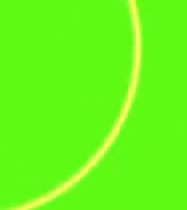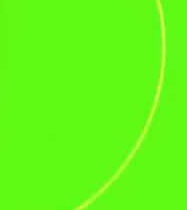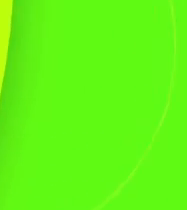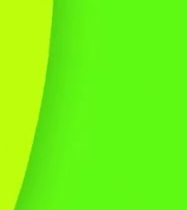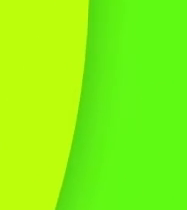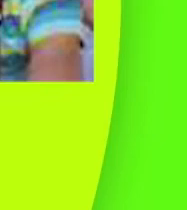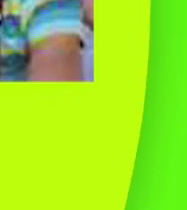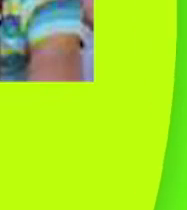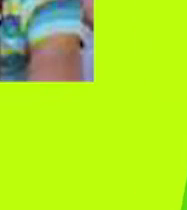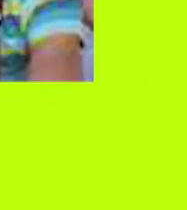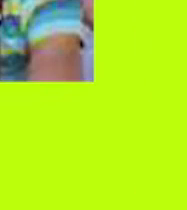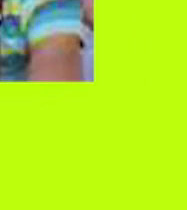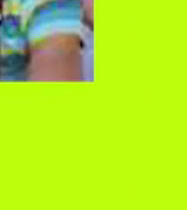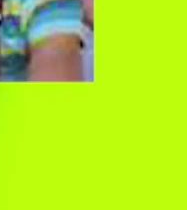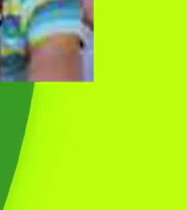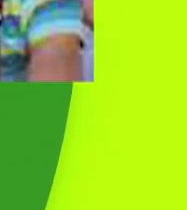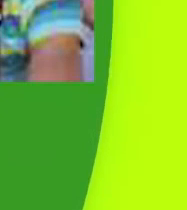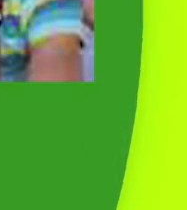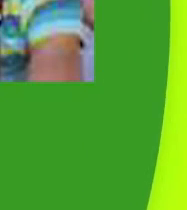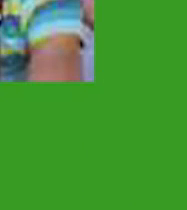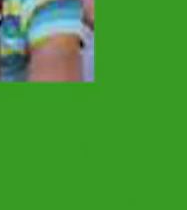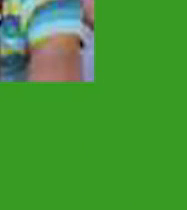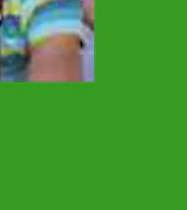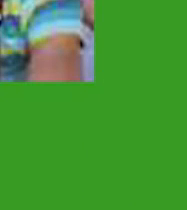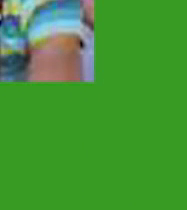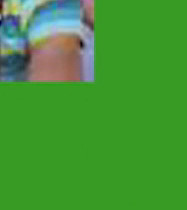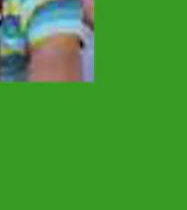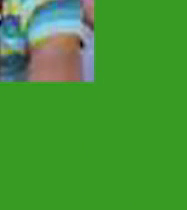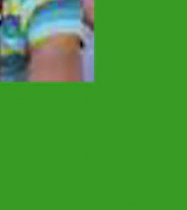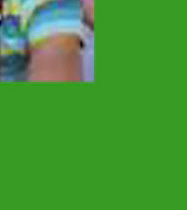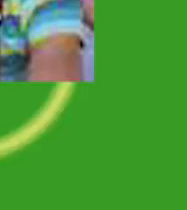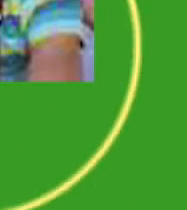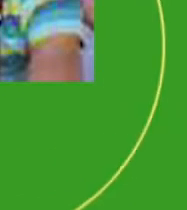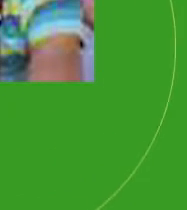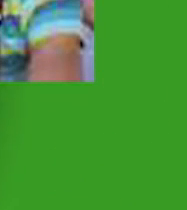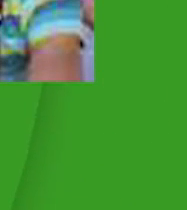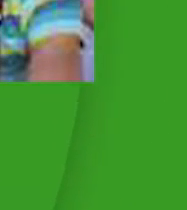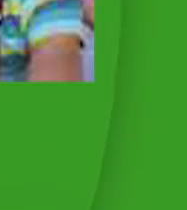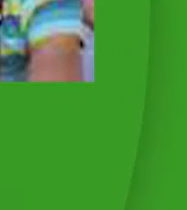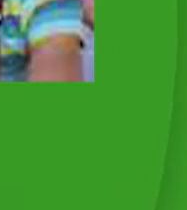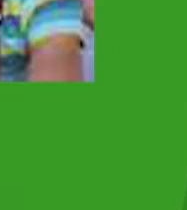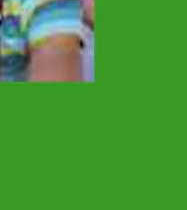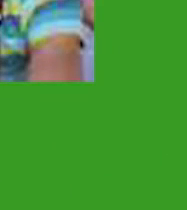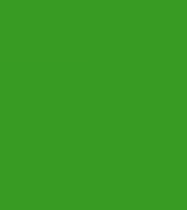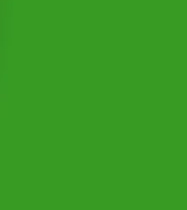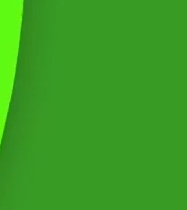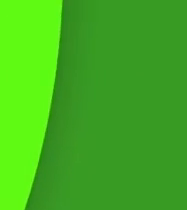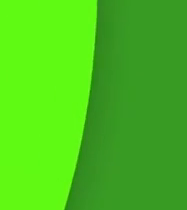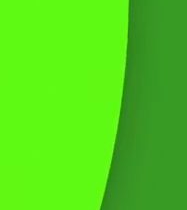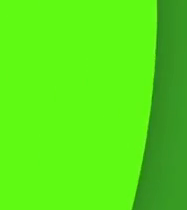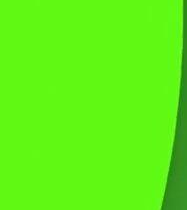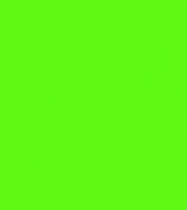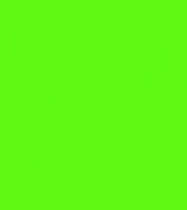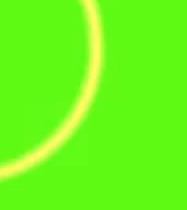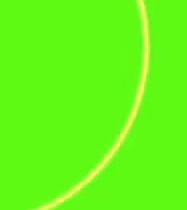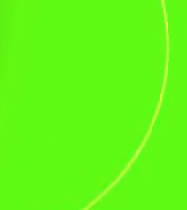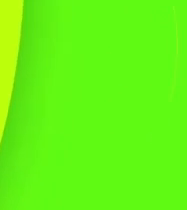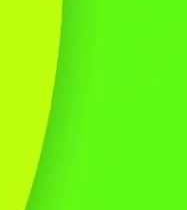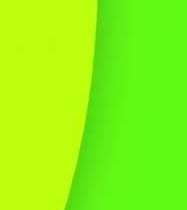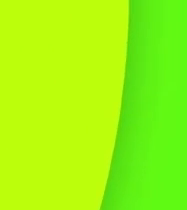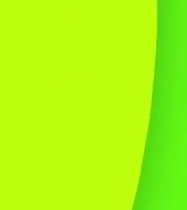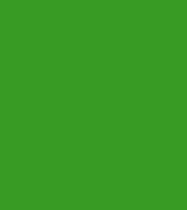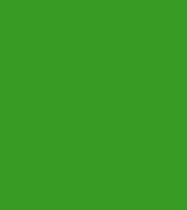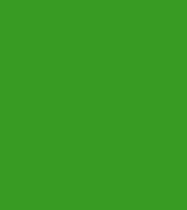actualidad heridas corporales monstruos y criaturas sobrenaturales de 8 a